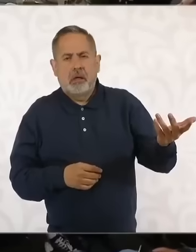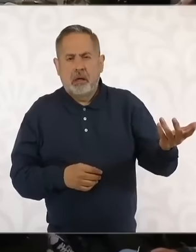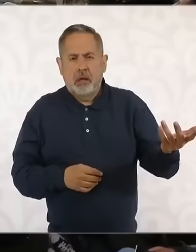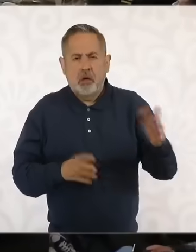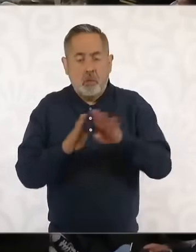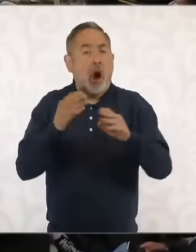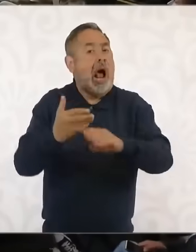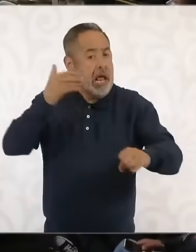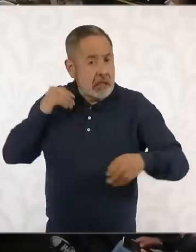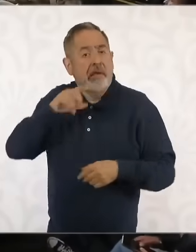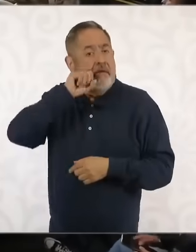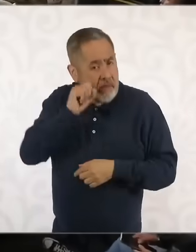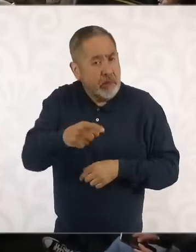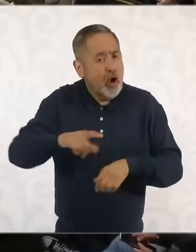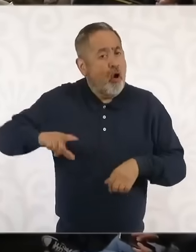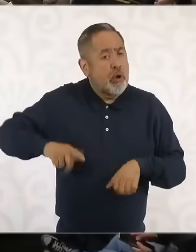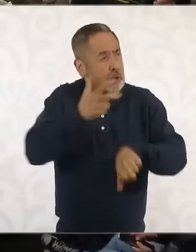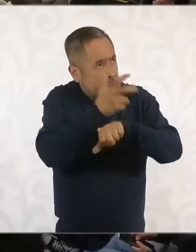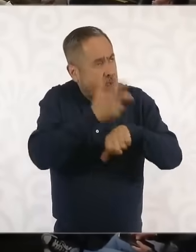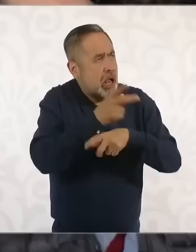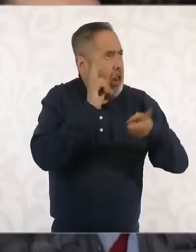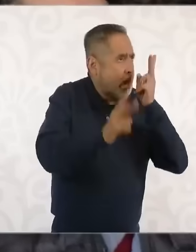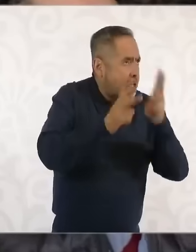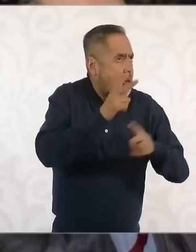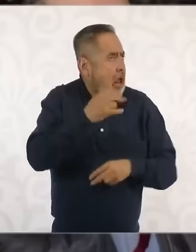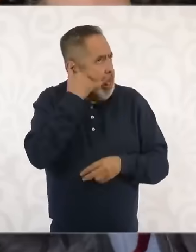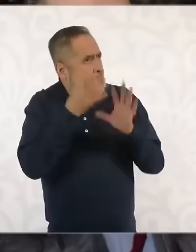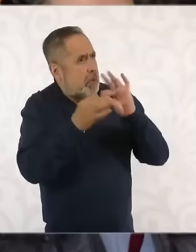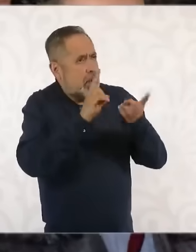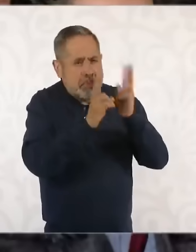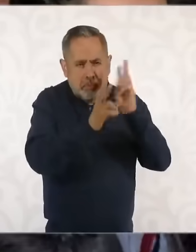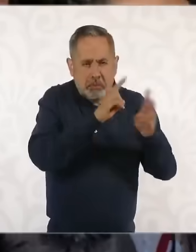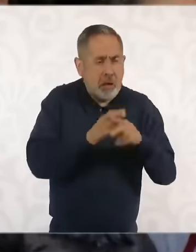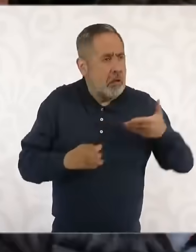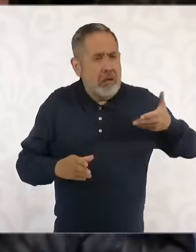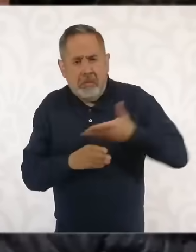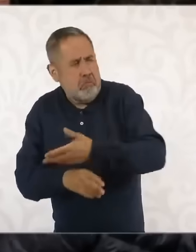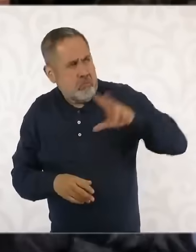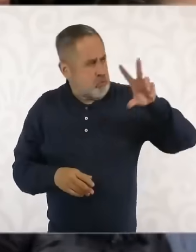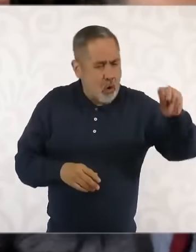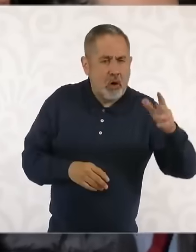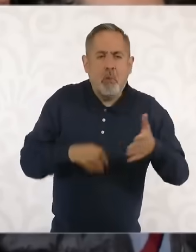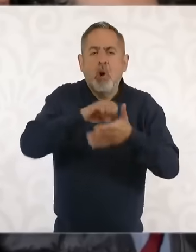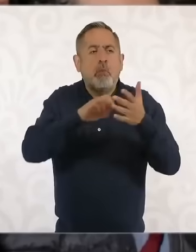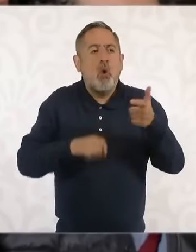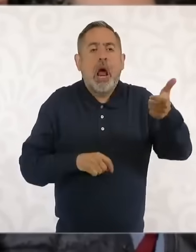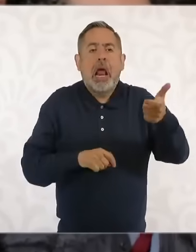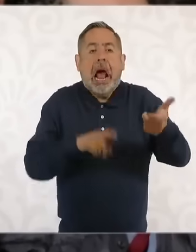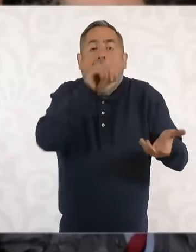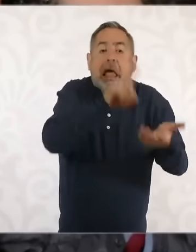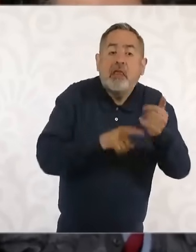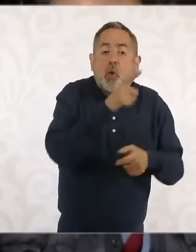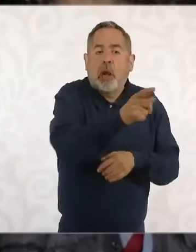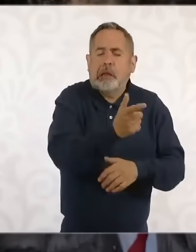también comunicaciones con el gobierno estadounidense sobre otro tipo de intervencionismos, como por ejemplo el financiamiento